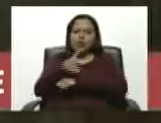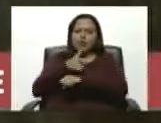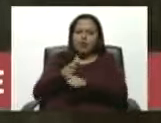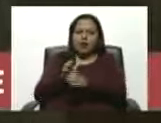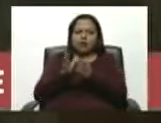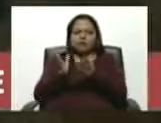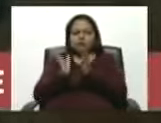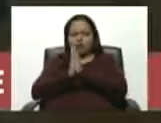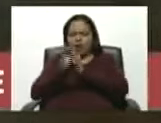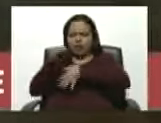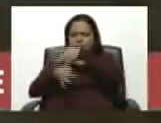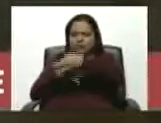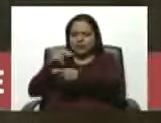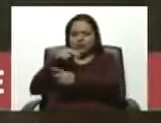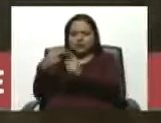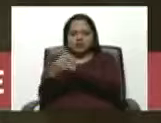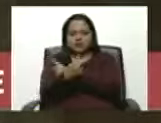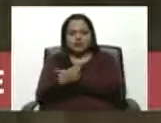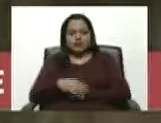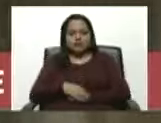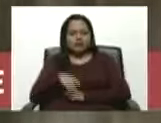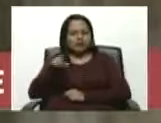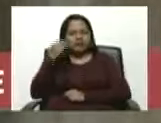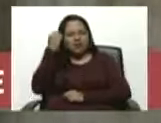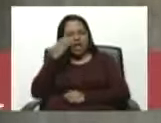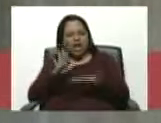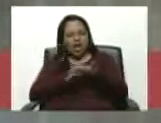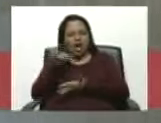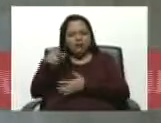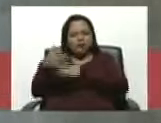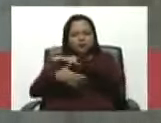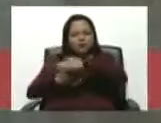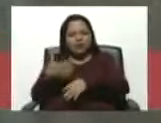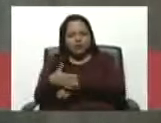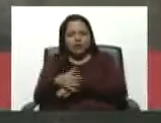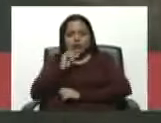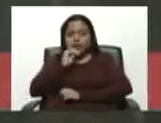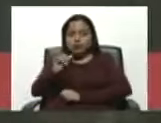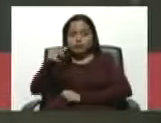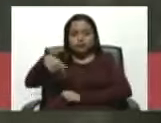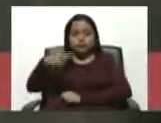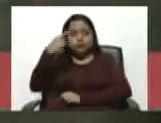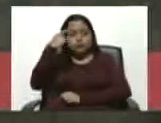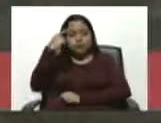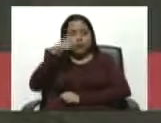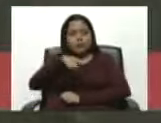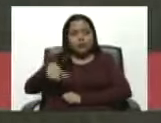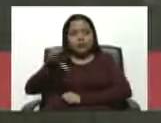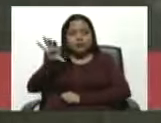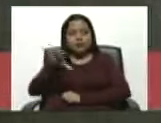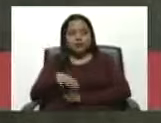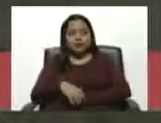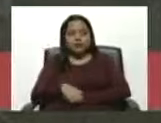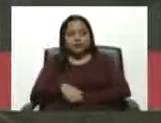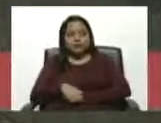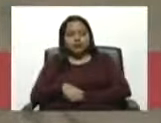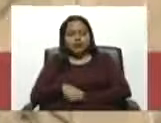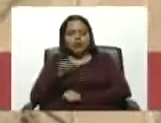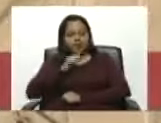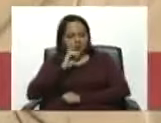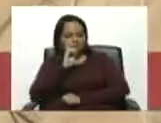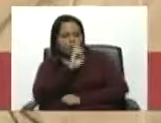a nosotros para 360, sus impresiones lamentables, bueno, ante este hecho que se está denunciando ante la opinión pública del país. Bueno, como tú puedes